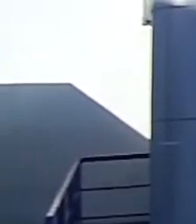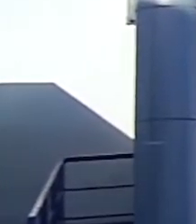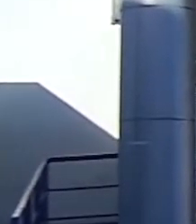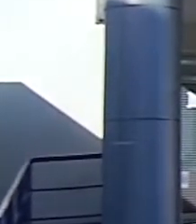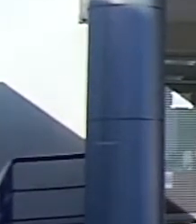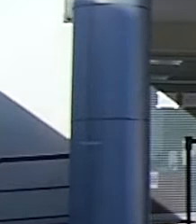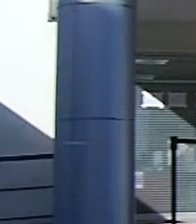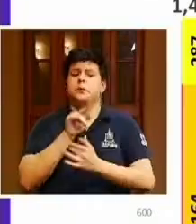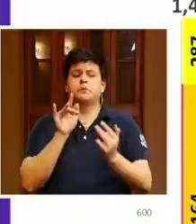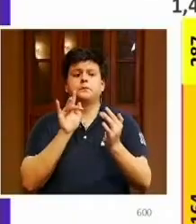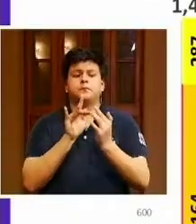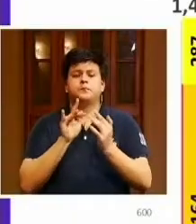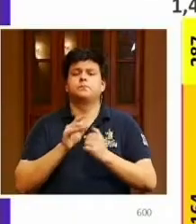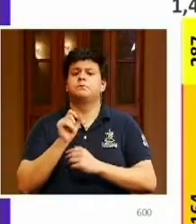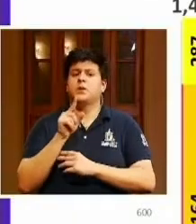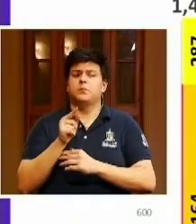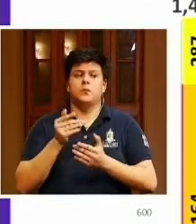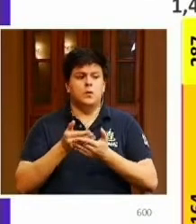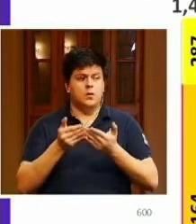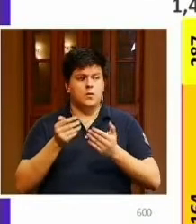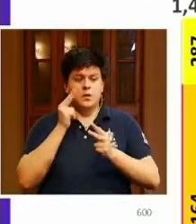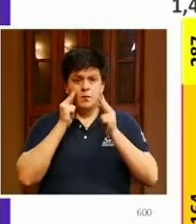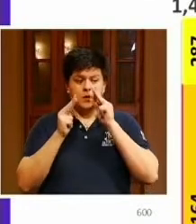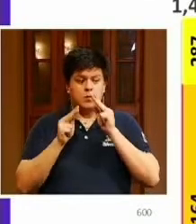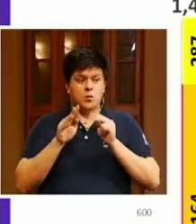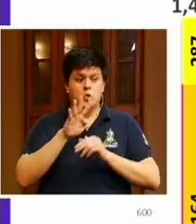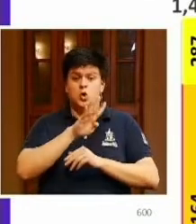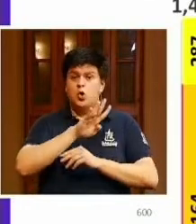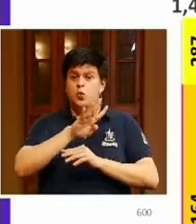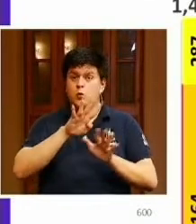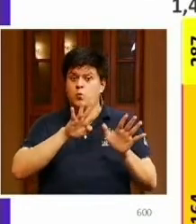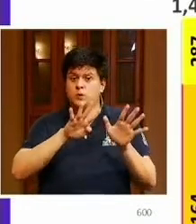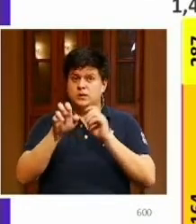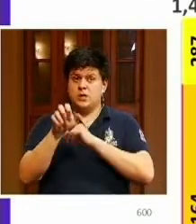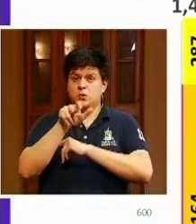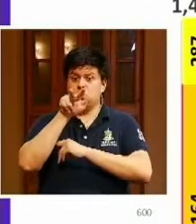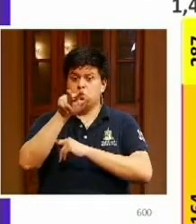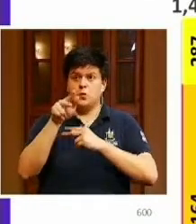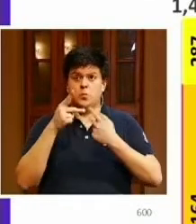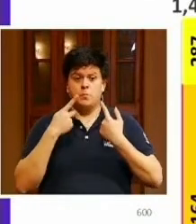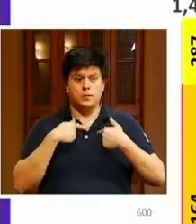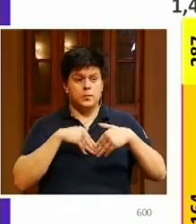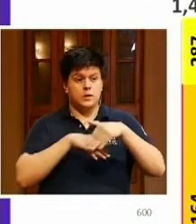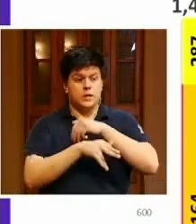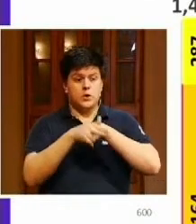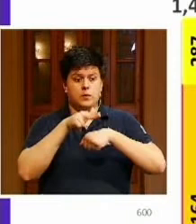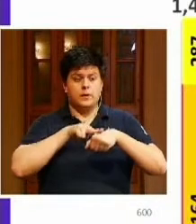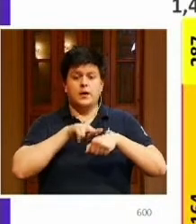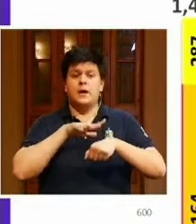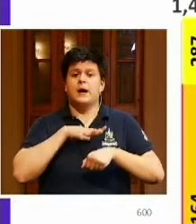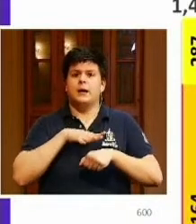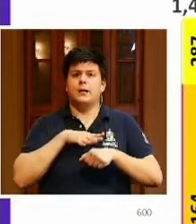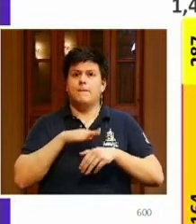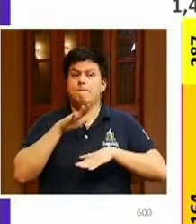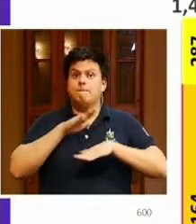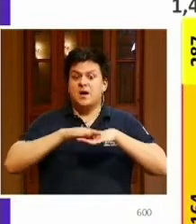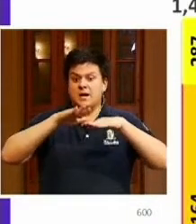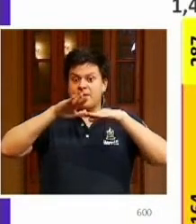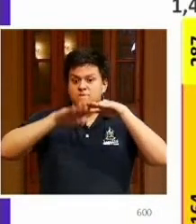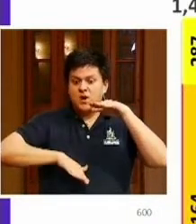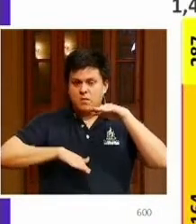por COVID-19. Y hoy tenemos 918 pacientes internados. Es la cifra más